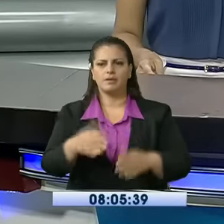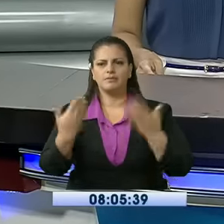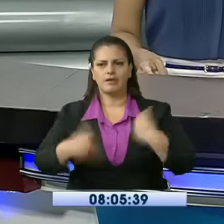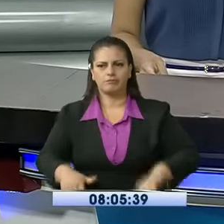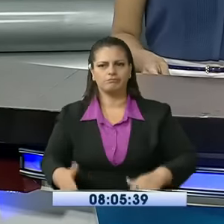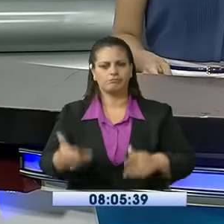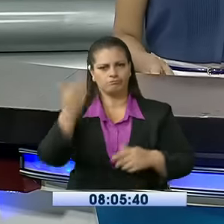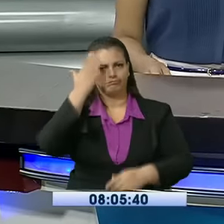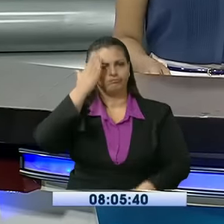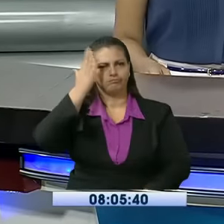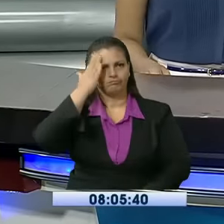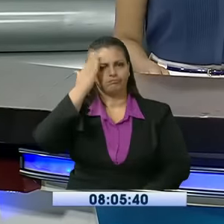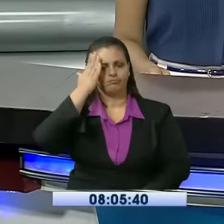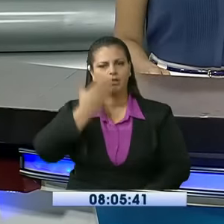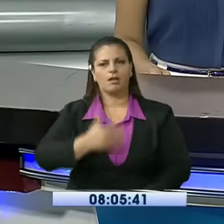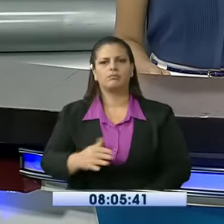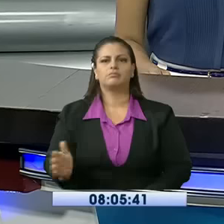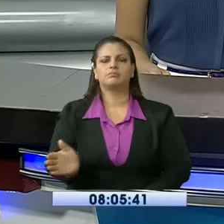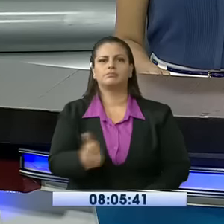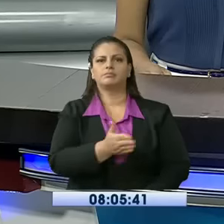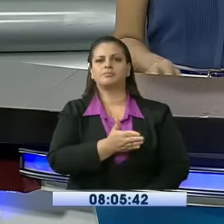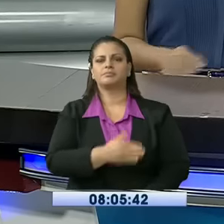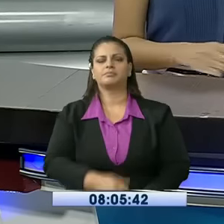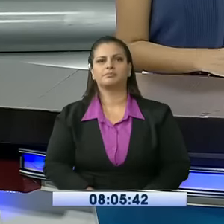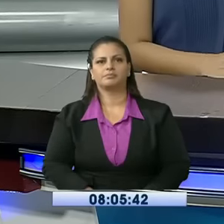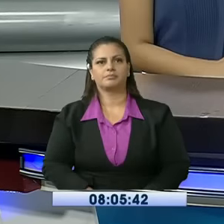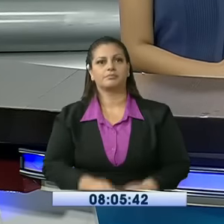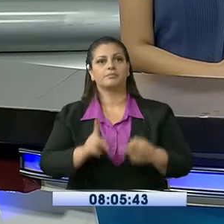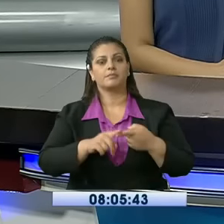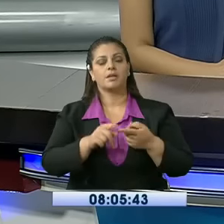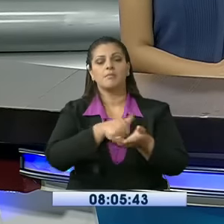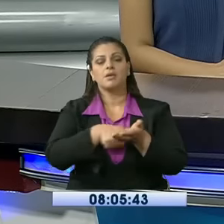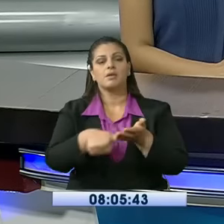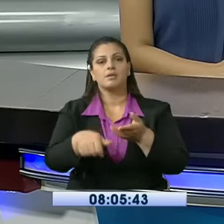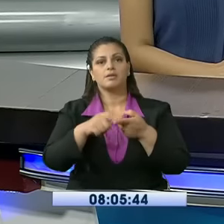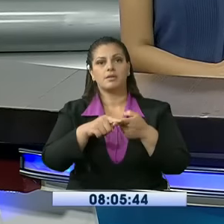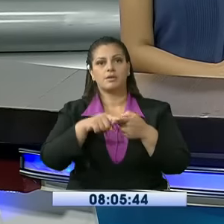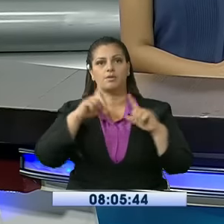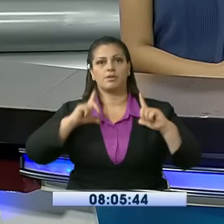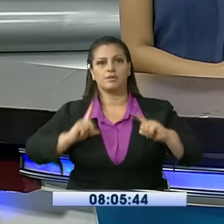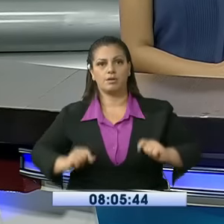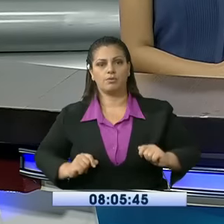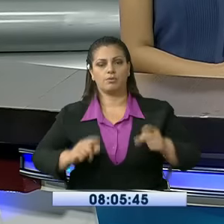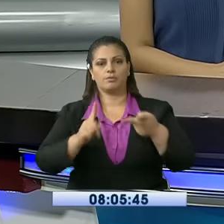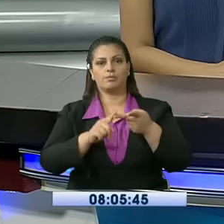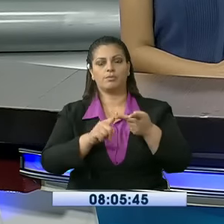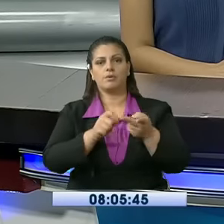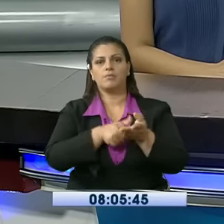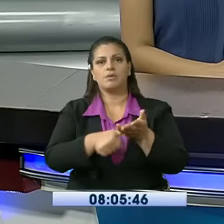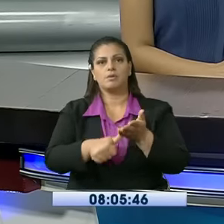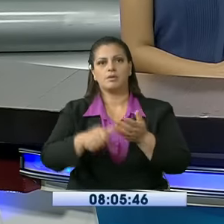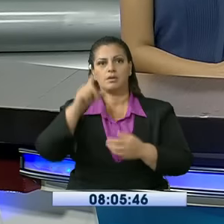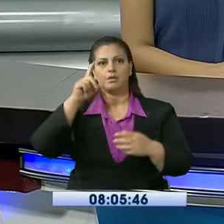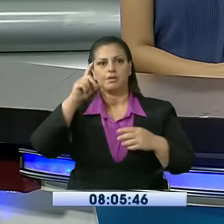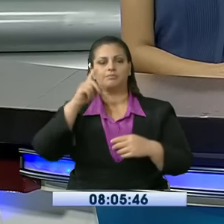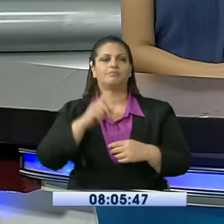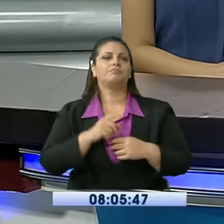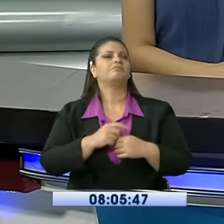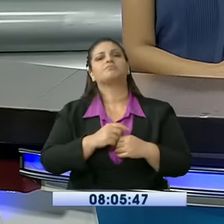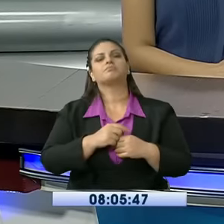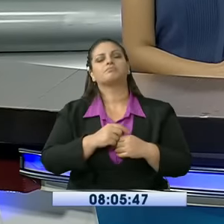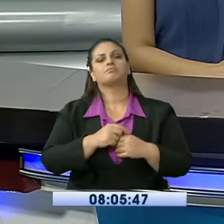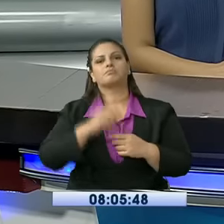con esta información. Personal de algunos ministerios, entre esos ministerios, el del Interior y de Salud, son parte de la